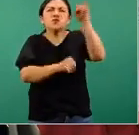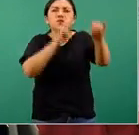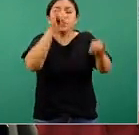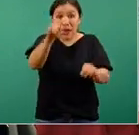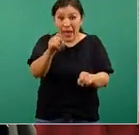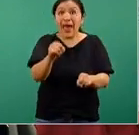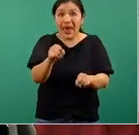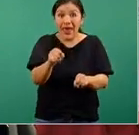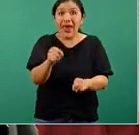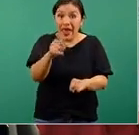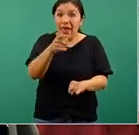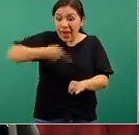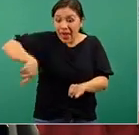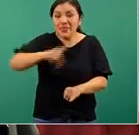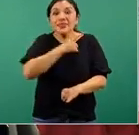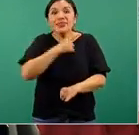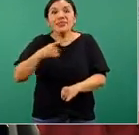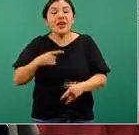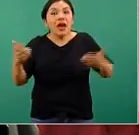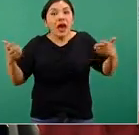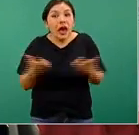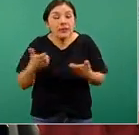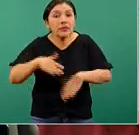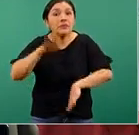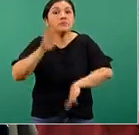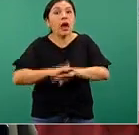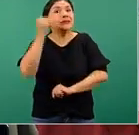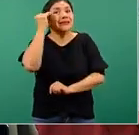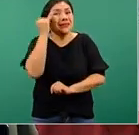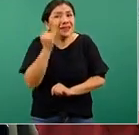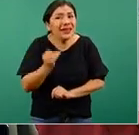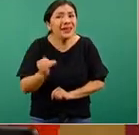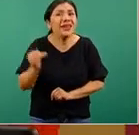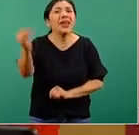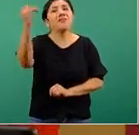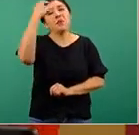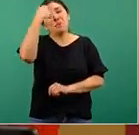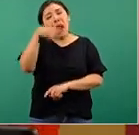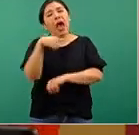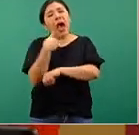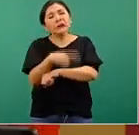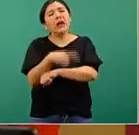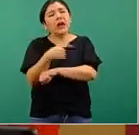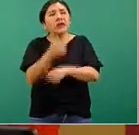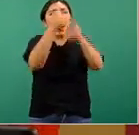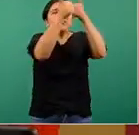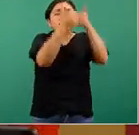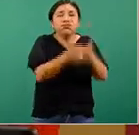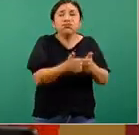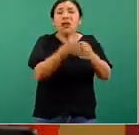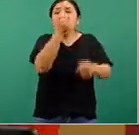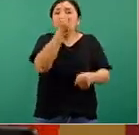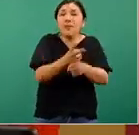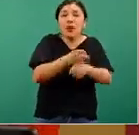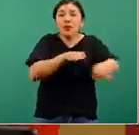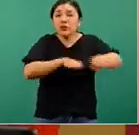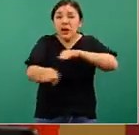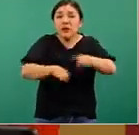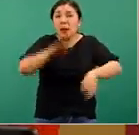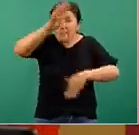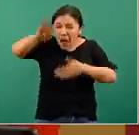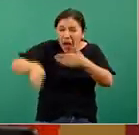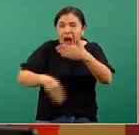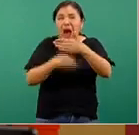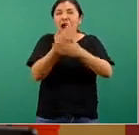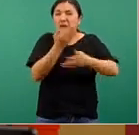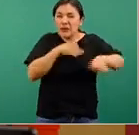tienen que invertir una parte sustantiva del tiempo, el tiempo de trabajo. Empiezan muy temprano las brigadas a